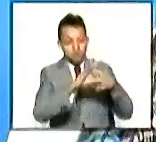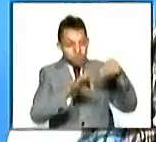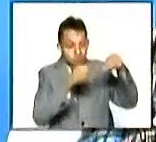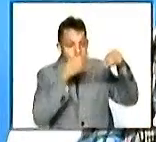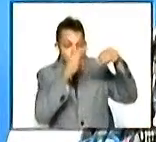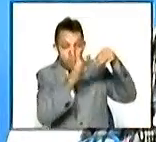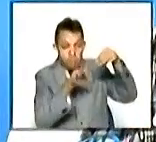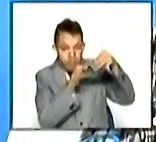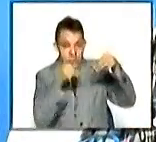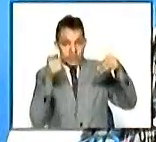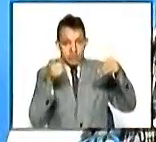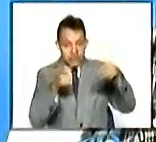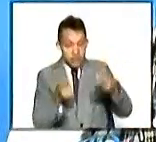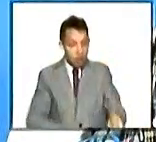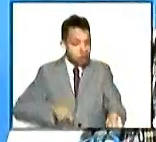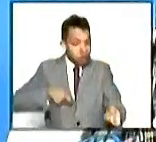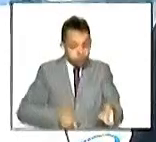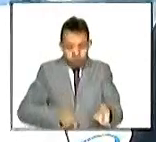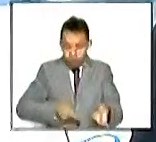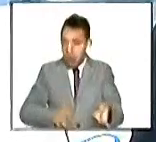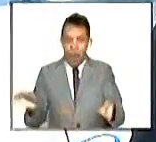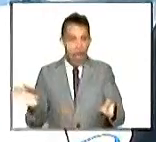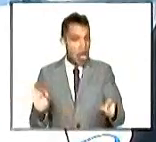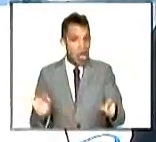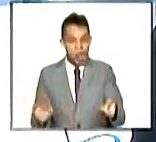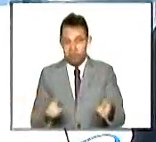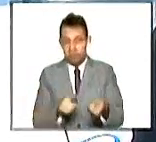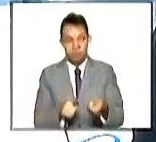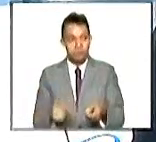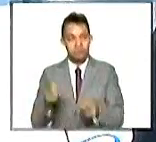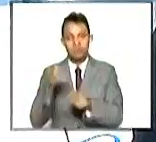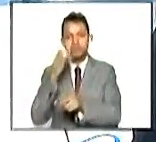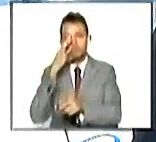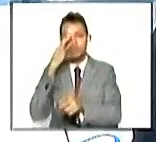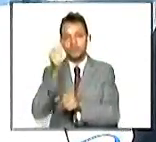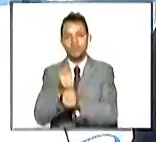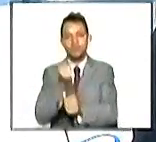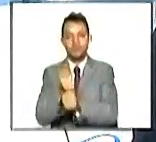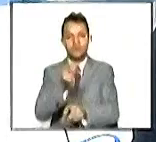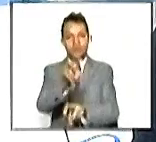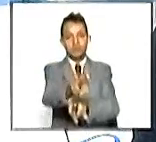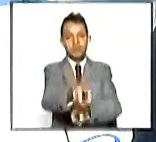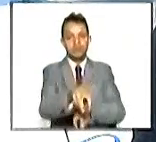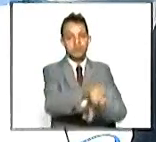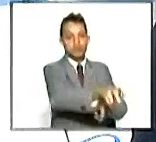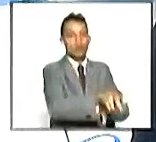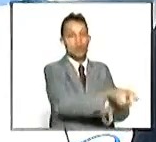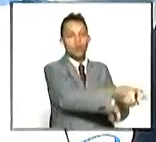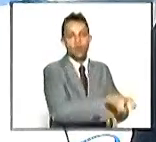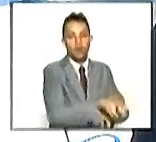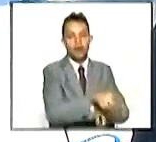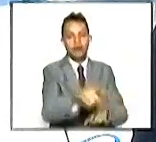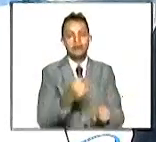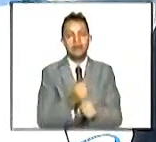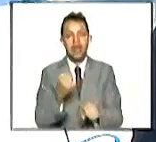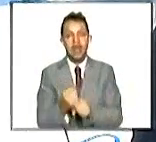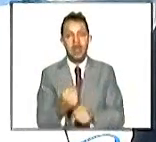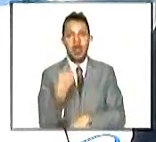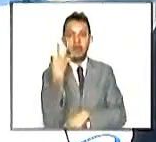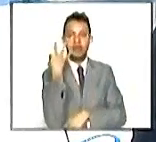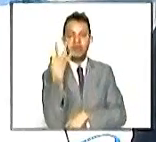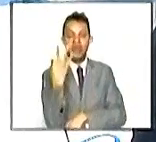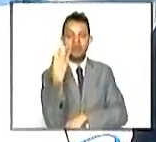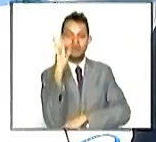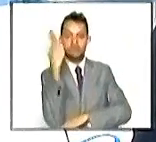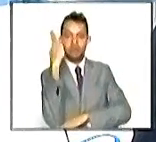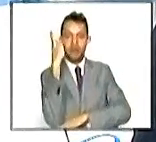necesita fumigarse nada, tanto. Nada, imagínense, y el hombre es un cultivador de uvas de la Unión y tiene tres palitos de la